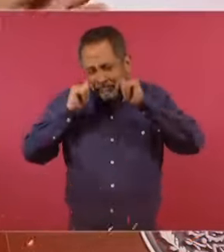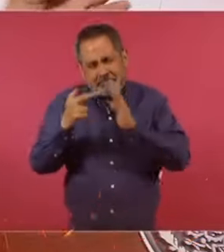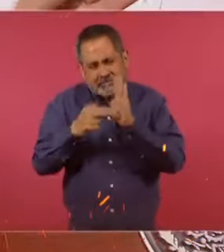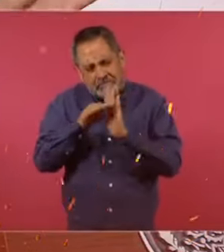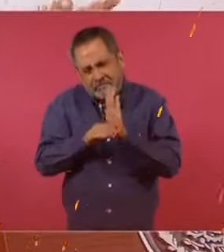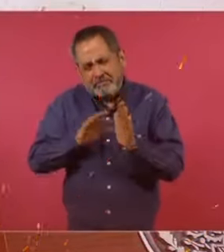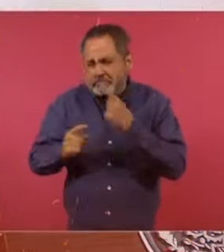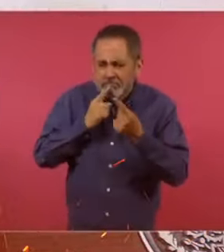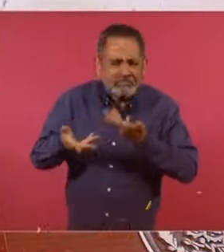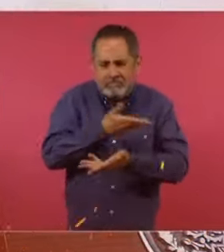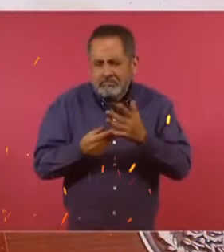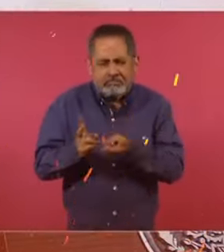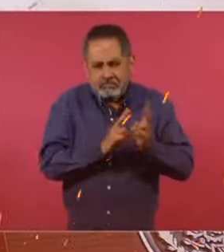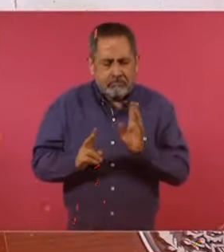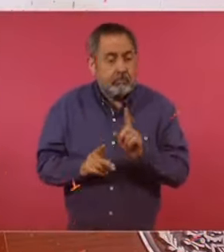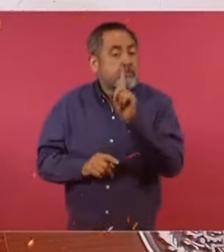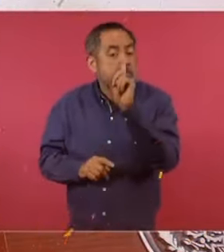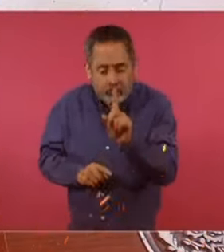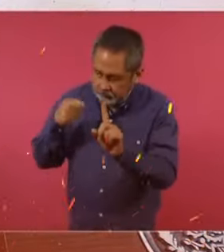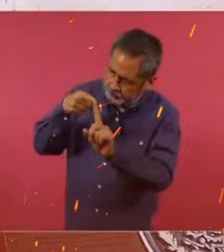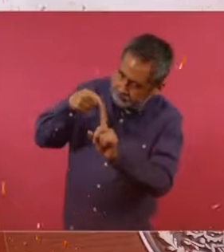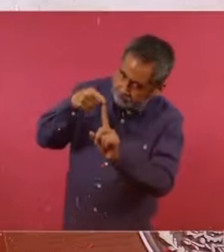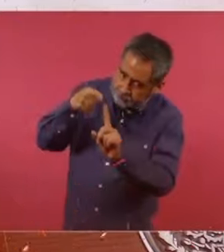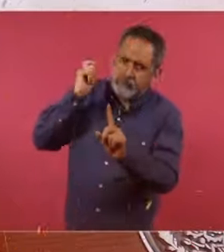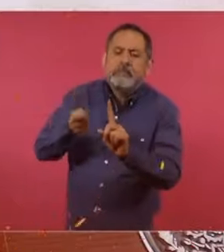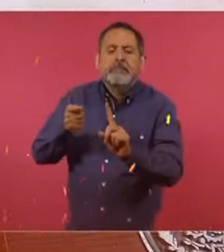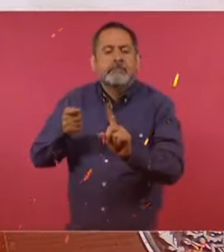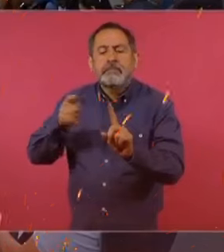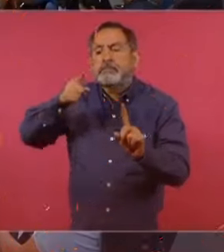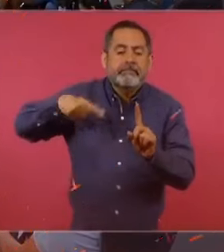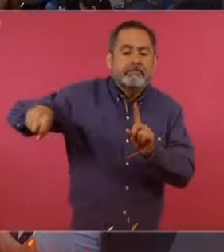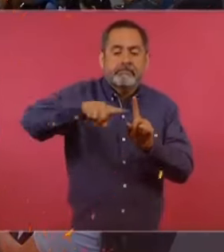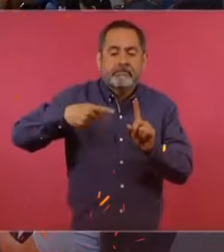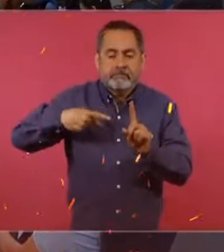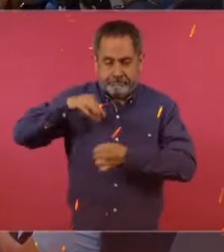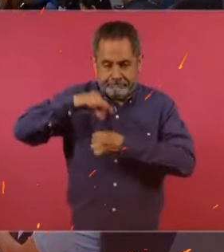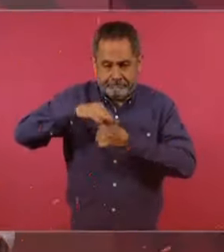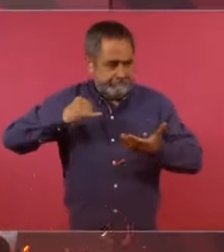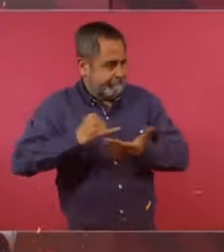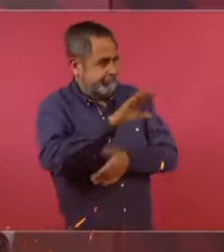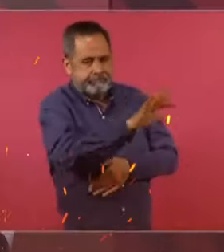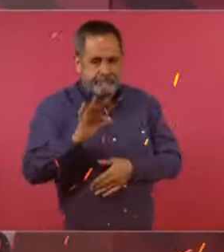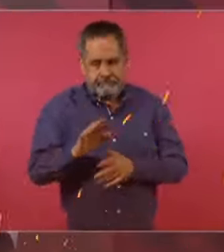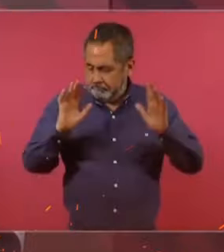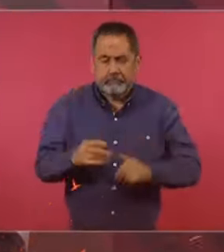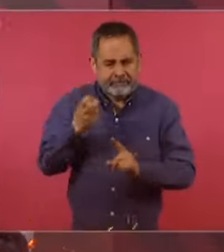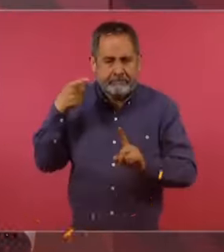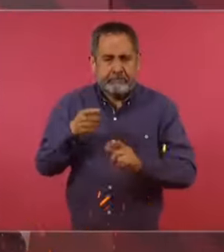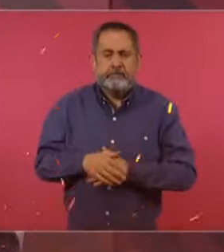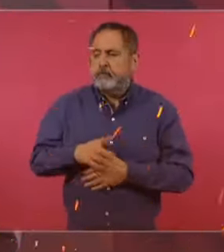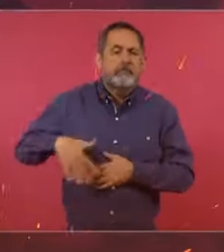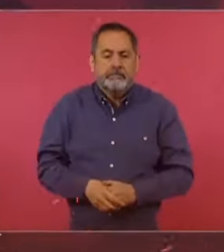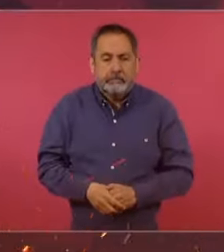Todo eso se puede revisar, pero lo que tenemos que procurar es que